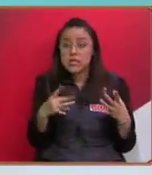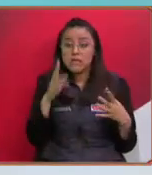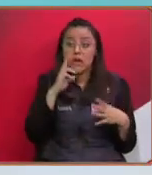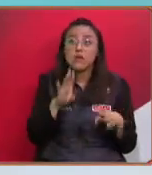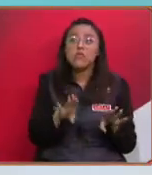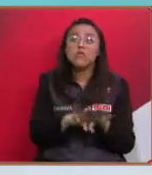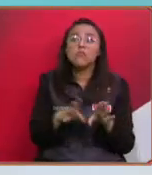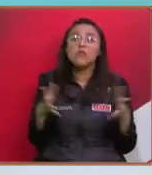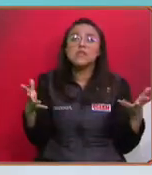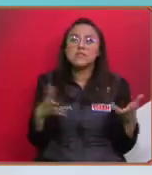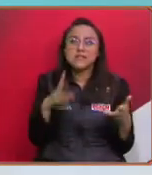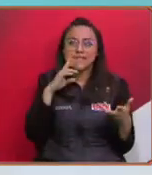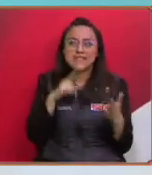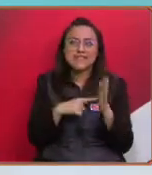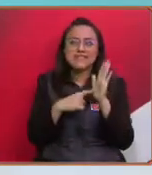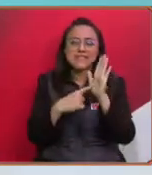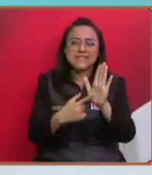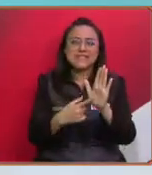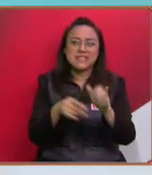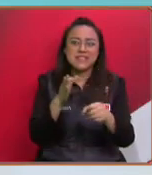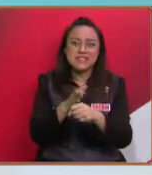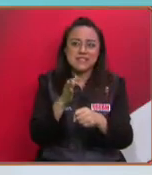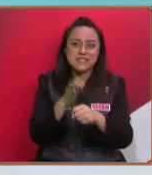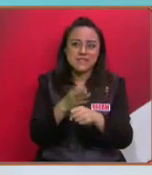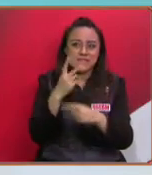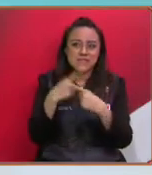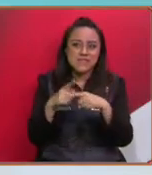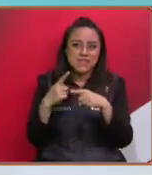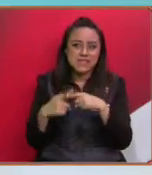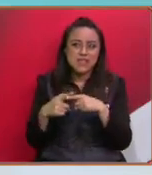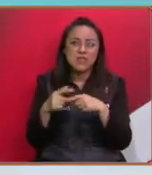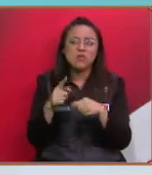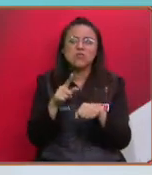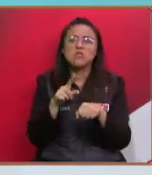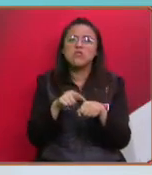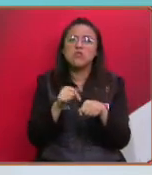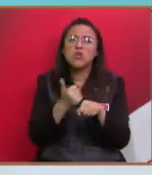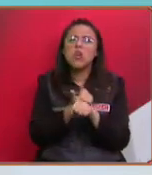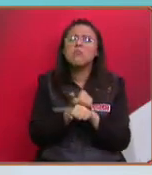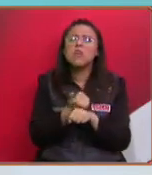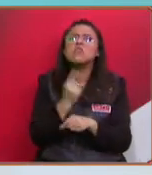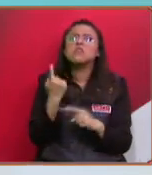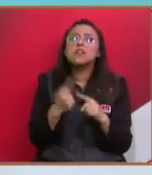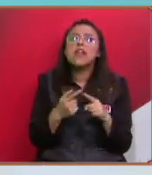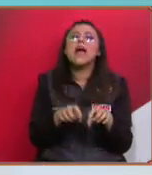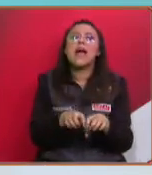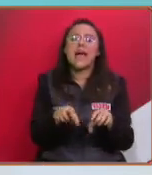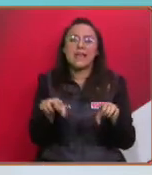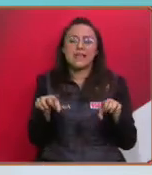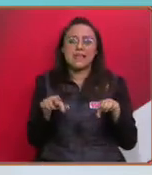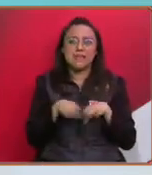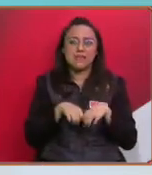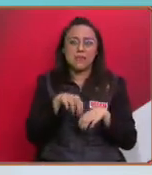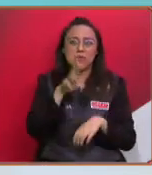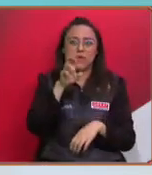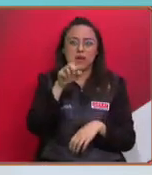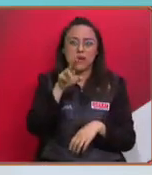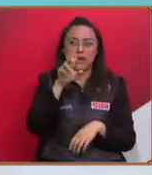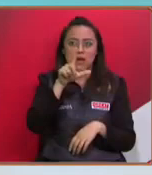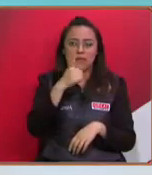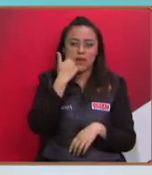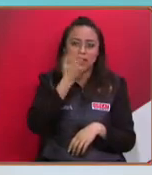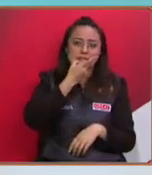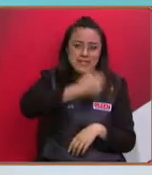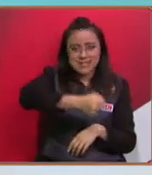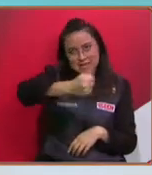el cómo hacerlo, ahí está perfecto. Mírelos usted. ¿Y estos de amarillo quiénes son? Son el equipo, son el equipo de Renault México que te está mandando un